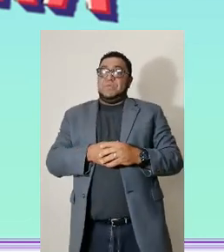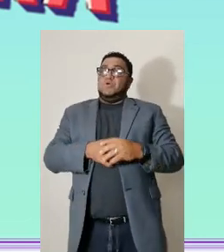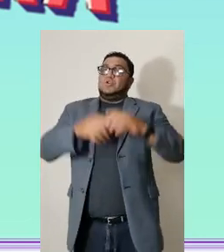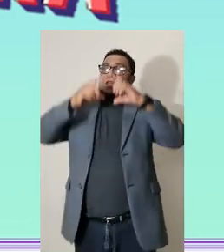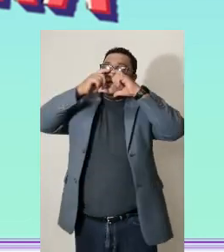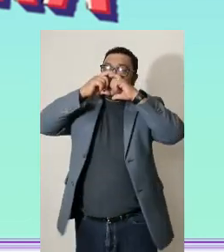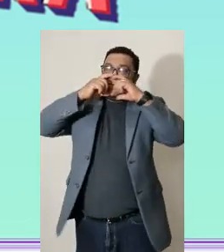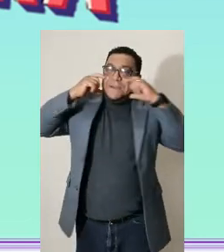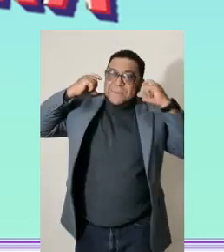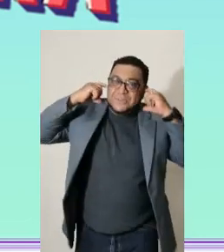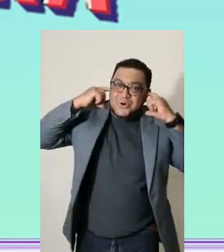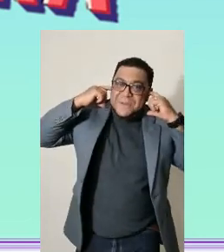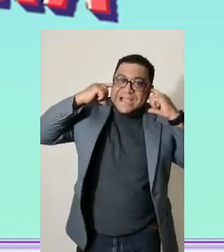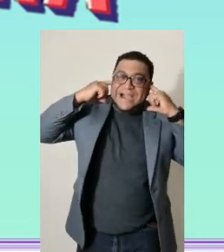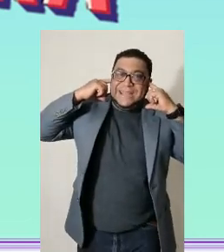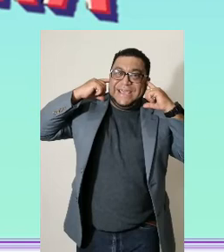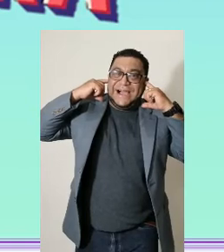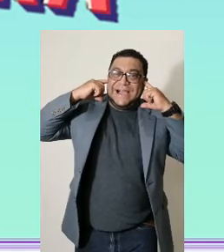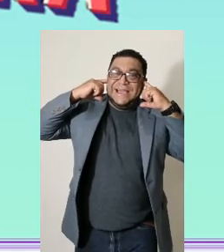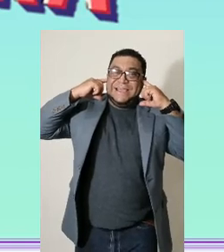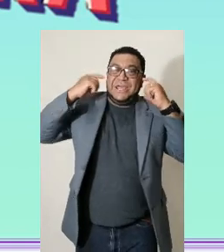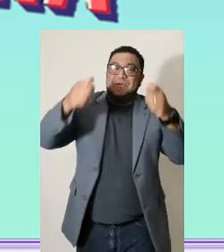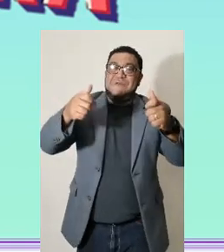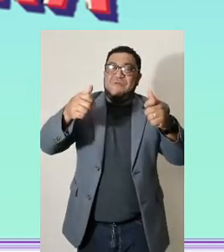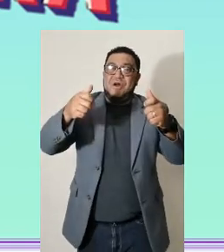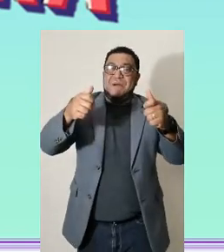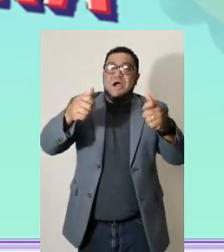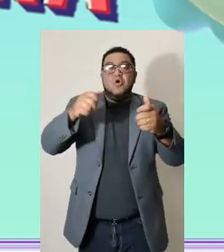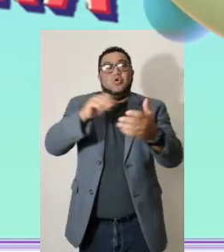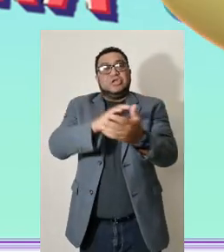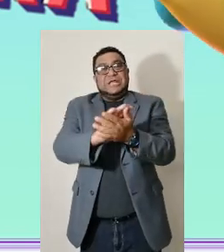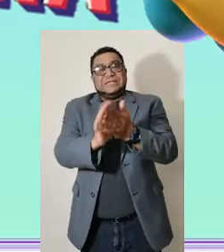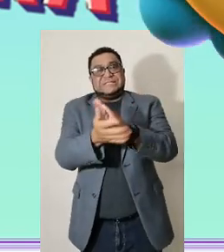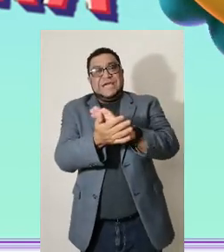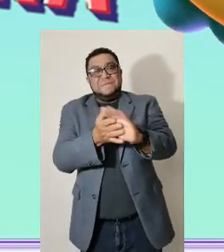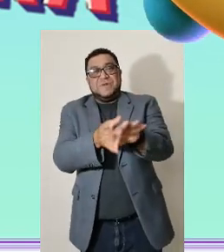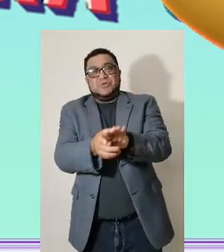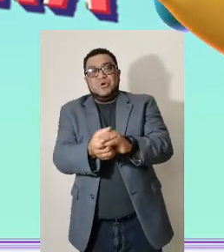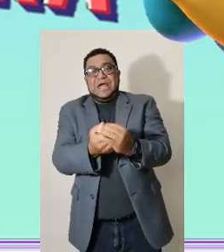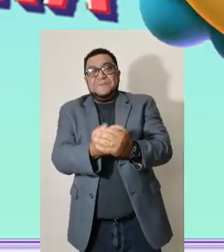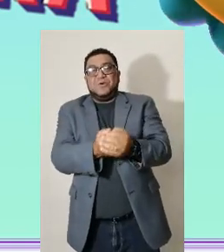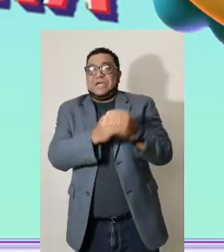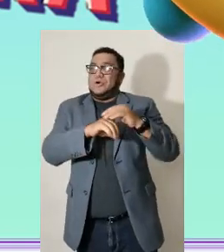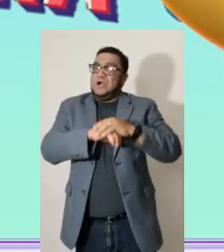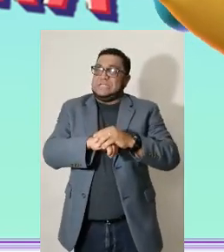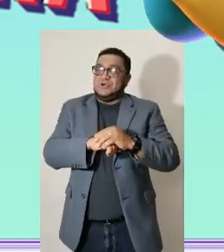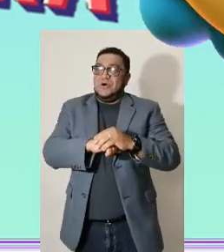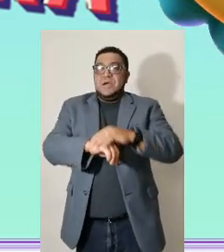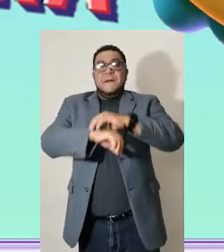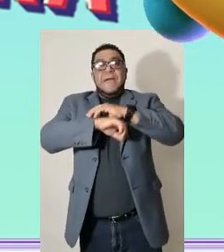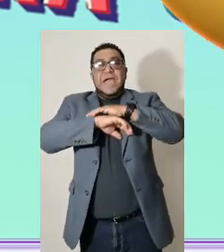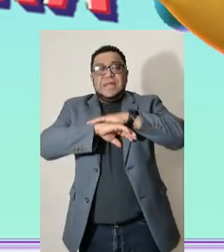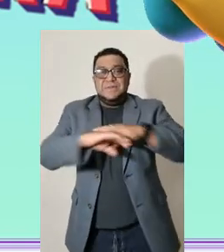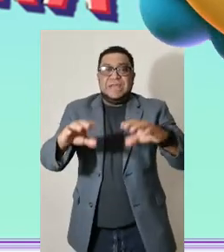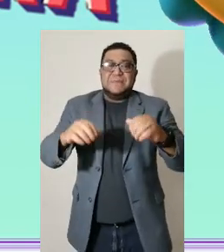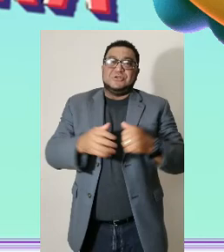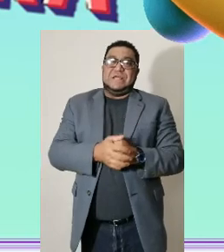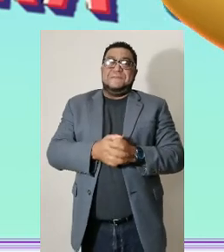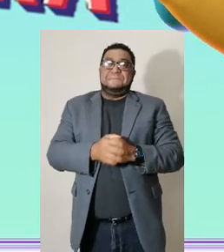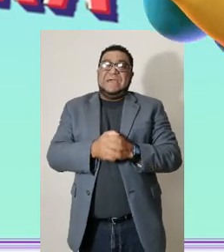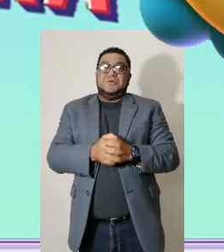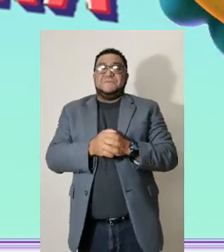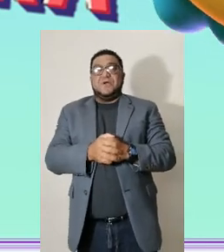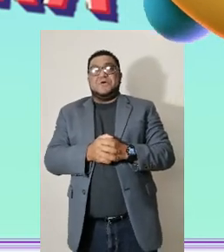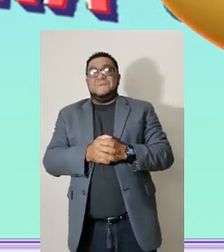a ti utiliza siempre tu mascarilla y de igual forma utiliza siempre lo que él porque con eso eliminamos